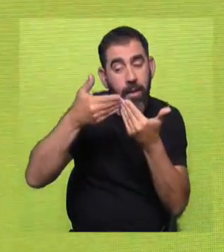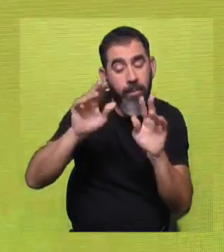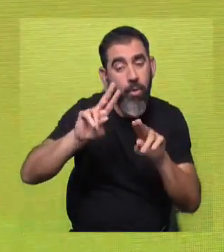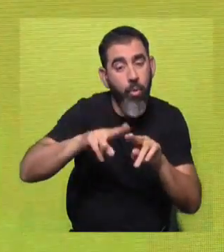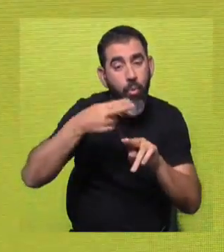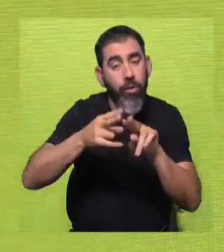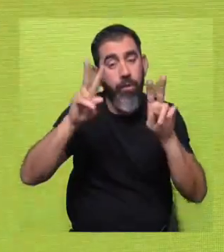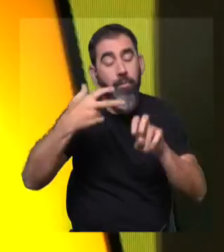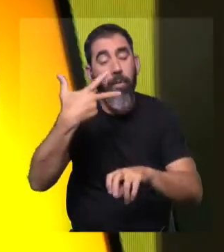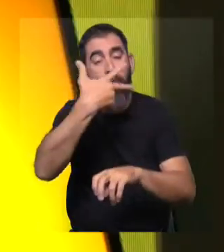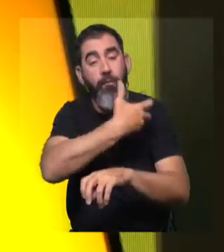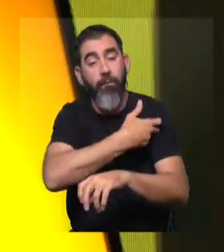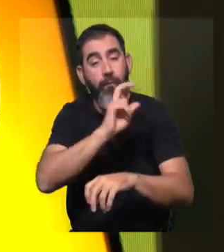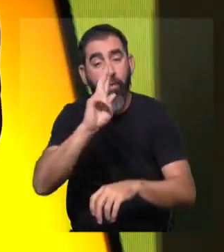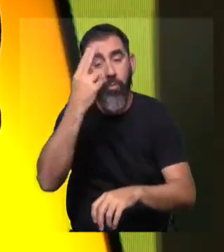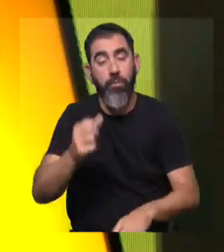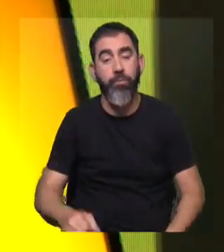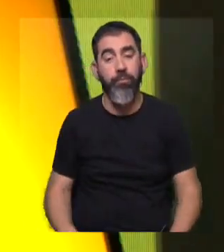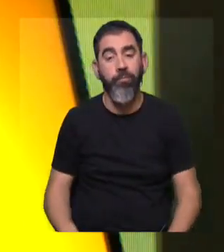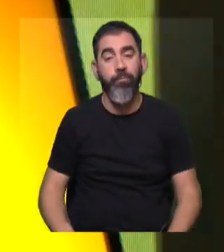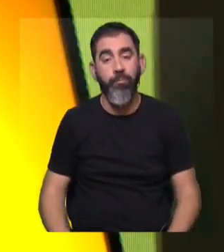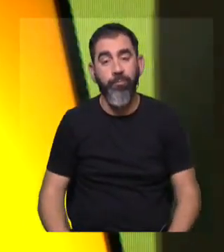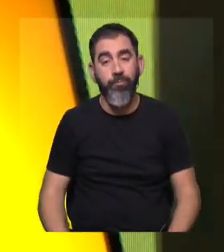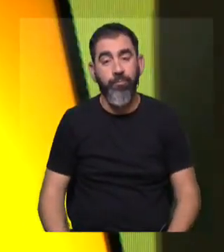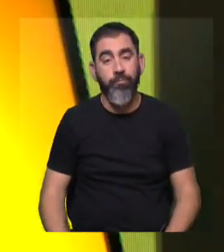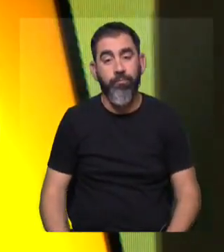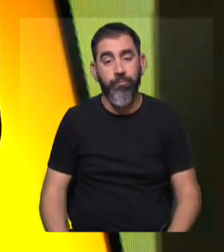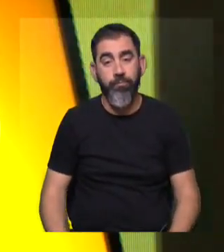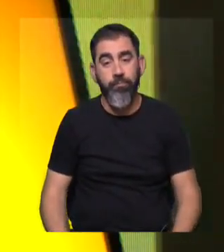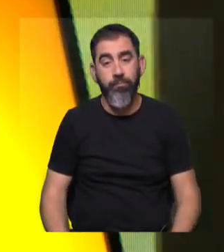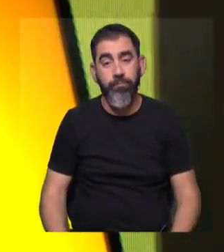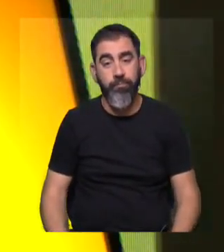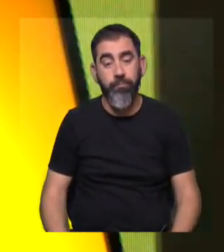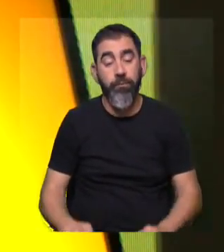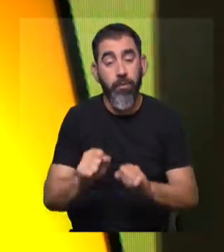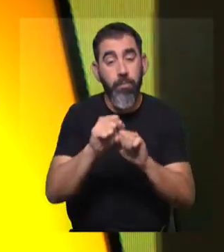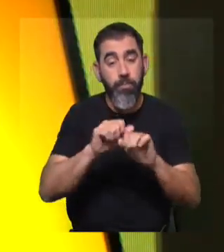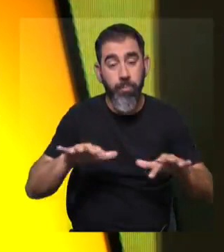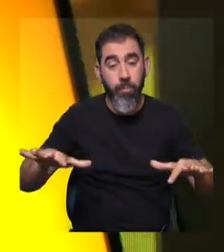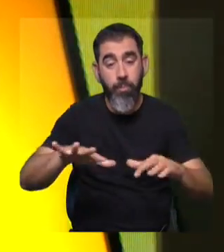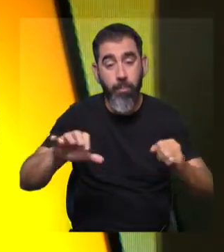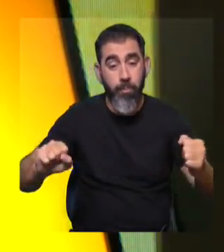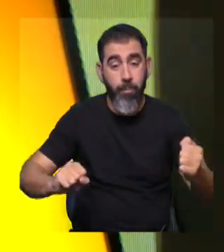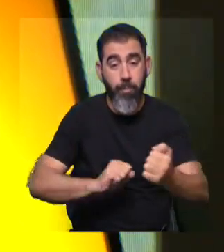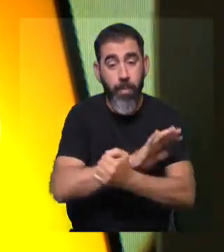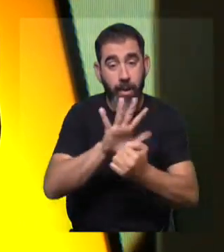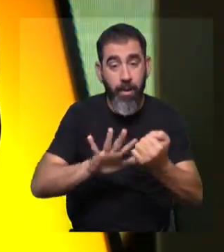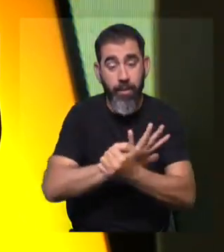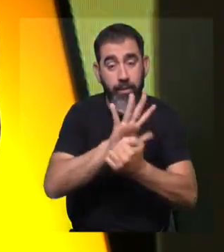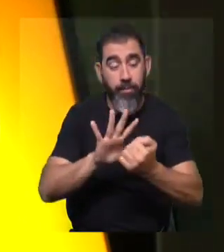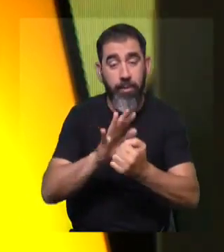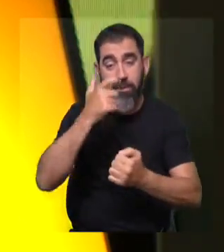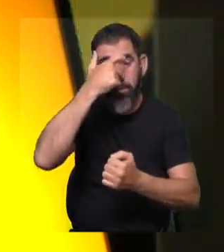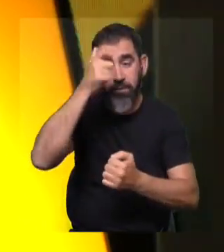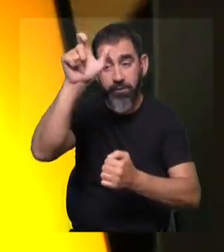a hablar de vacunas en Uruguay. Bueno, a ver, para empezar por el principio, efectivamente durante la pandemia, como yo digo siempre, los